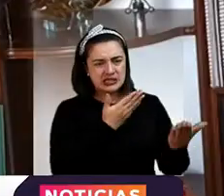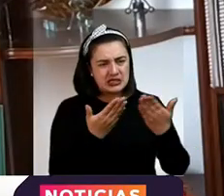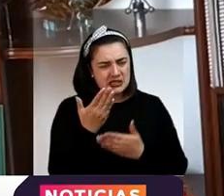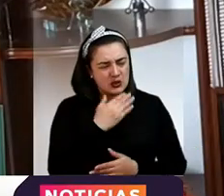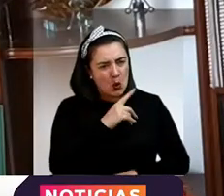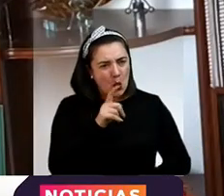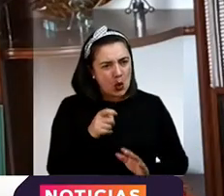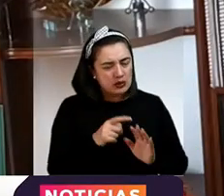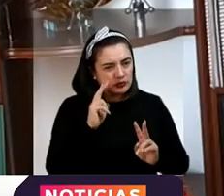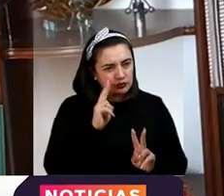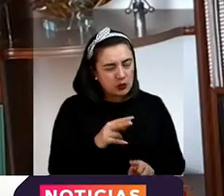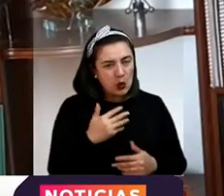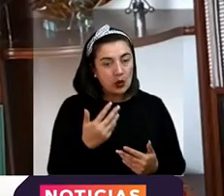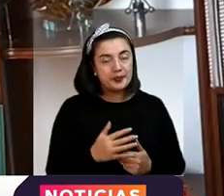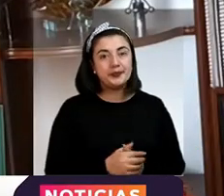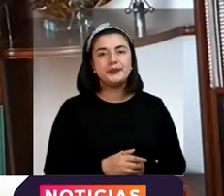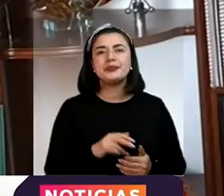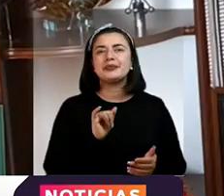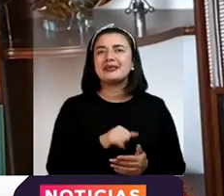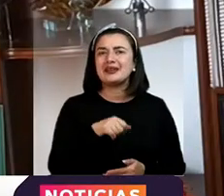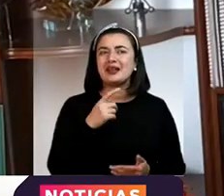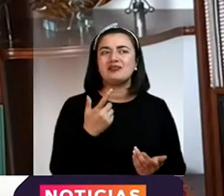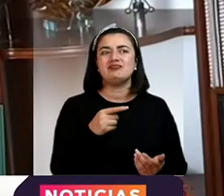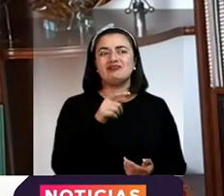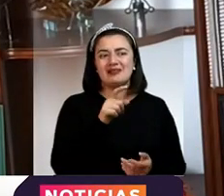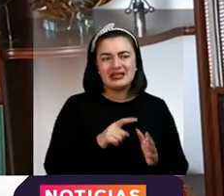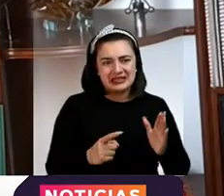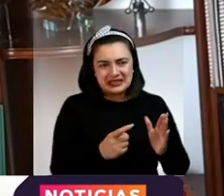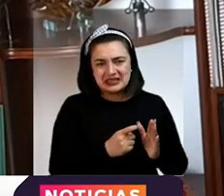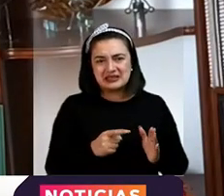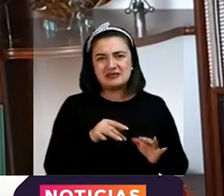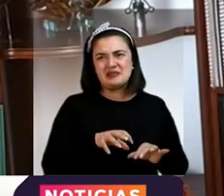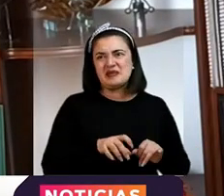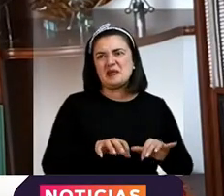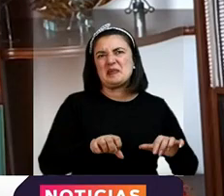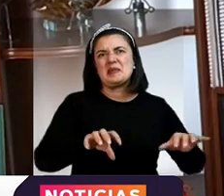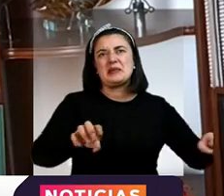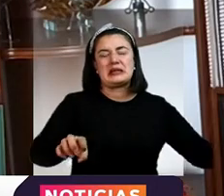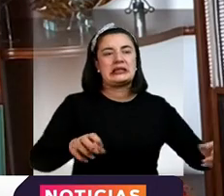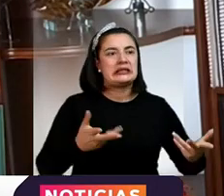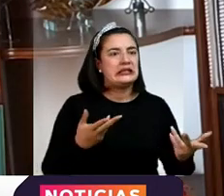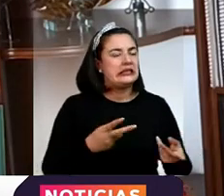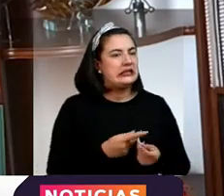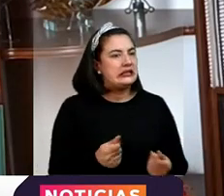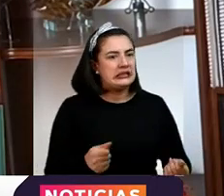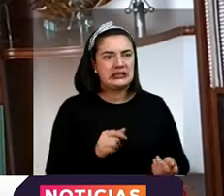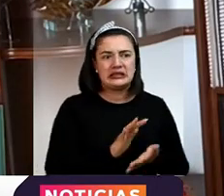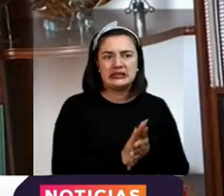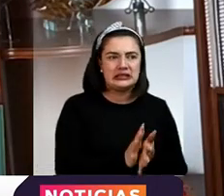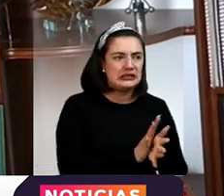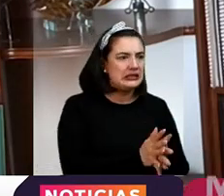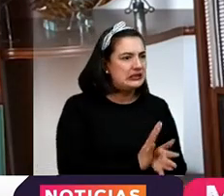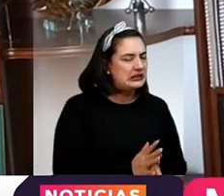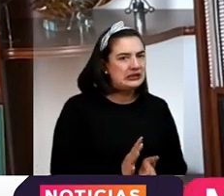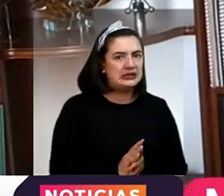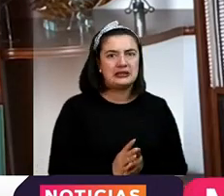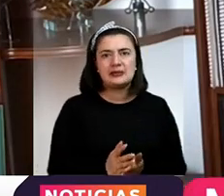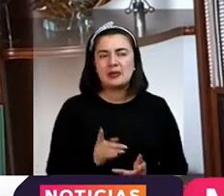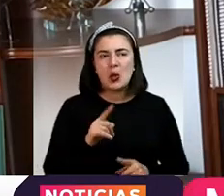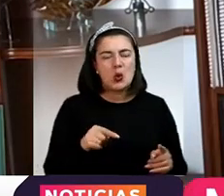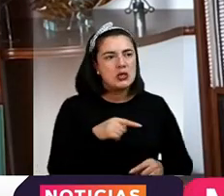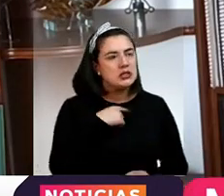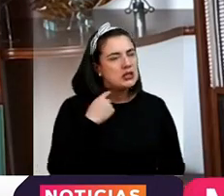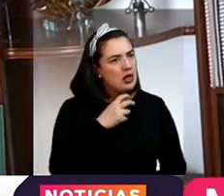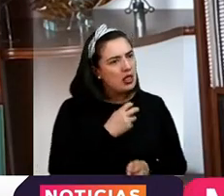la erradicación de esta especie invasora en muchos países ha sido completamente imposible